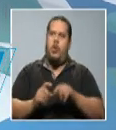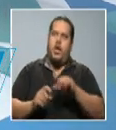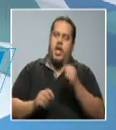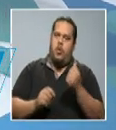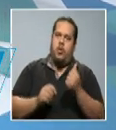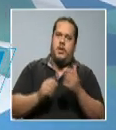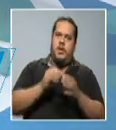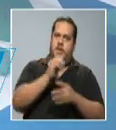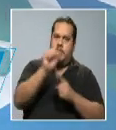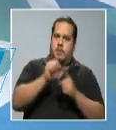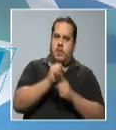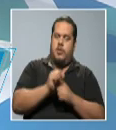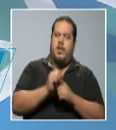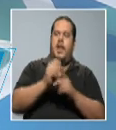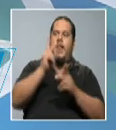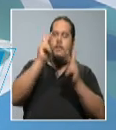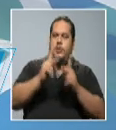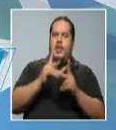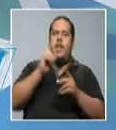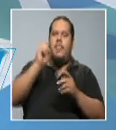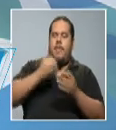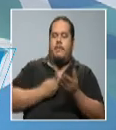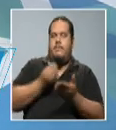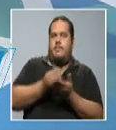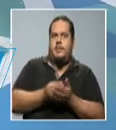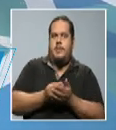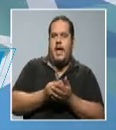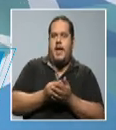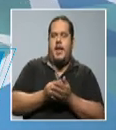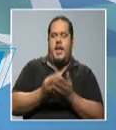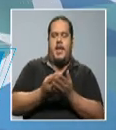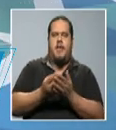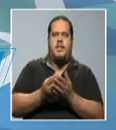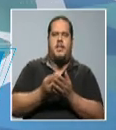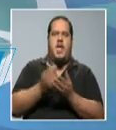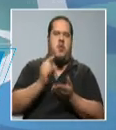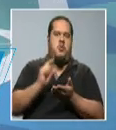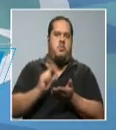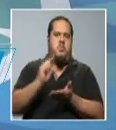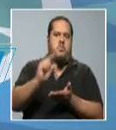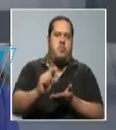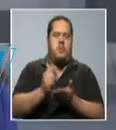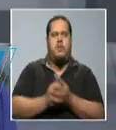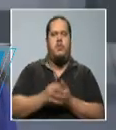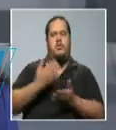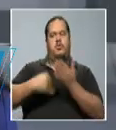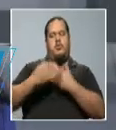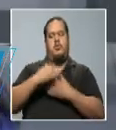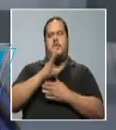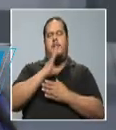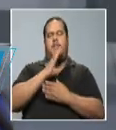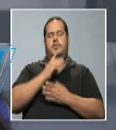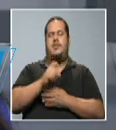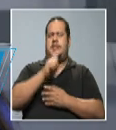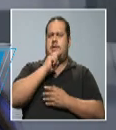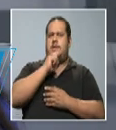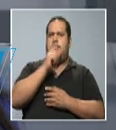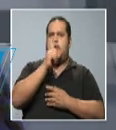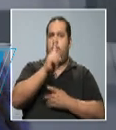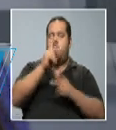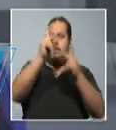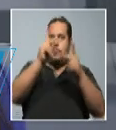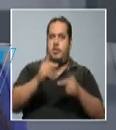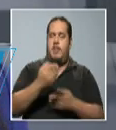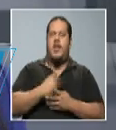la persona debe aportar la prima. Hablábamos nosotras ahora fuera de cámaras con algunos compañeros que actualmente es muy difícil que una persona